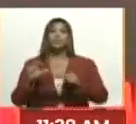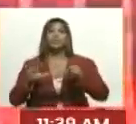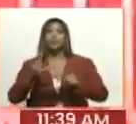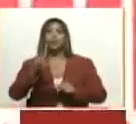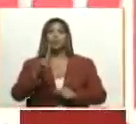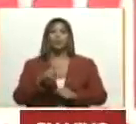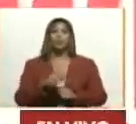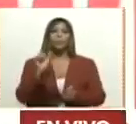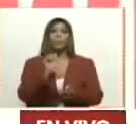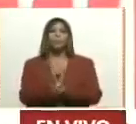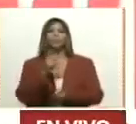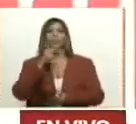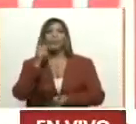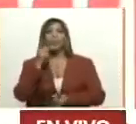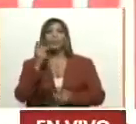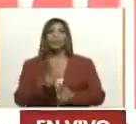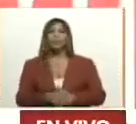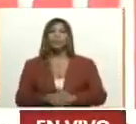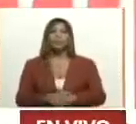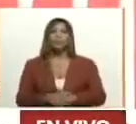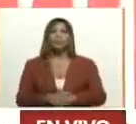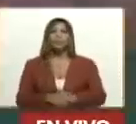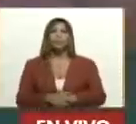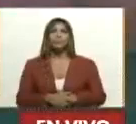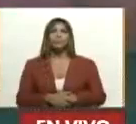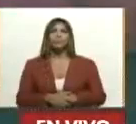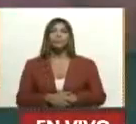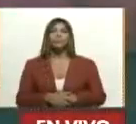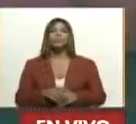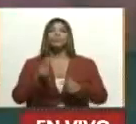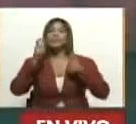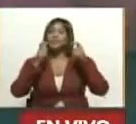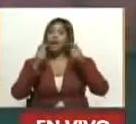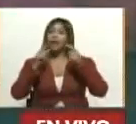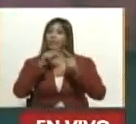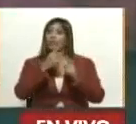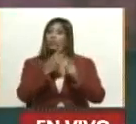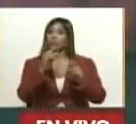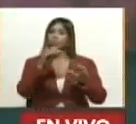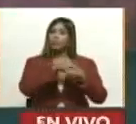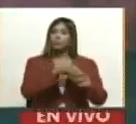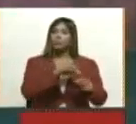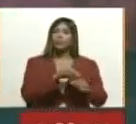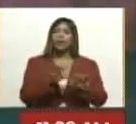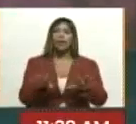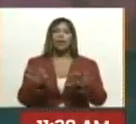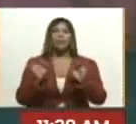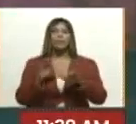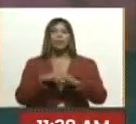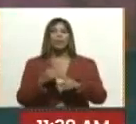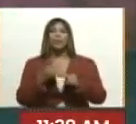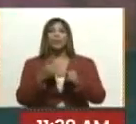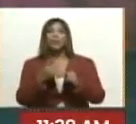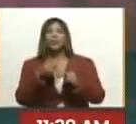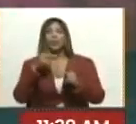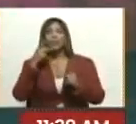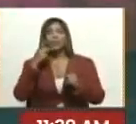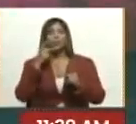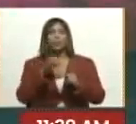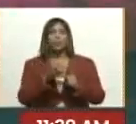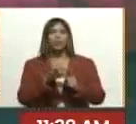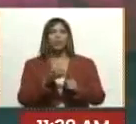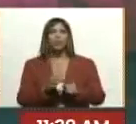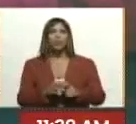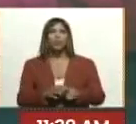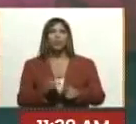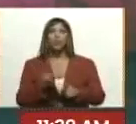2.171 presos políticos. Sabes, uno de ellos es especial porque es el único diplomático, pero no